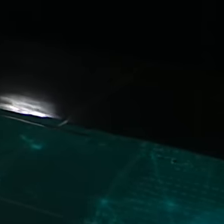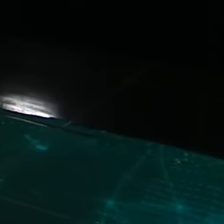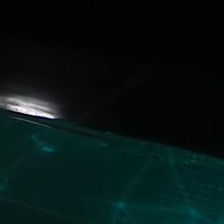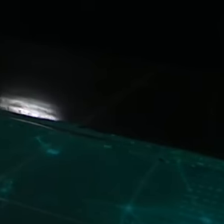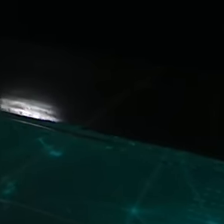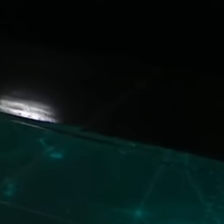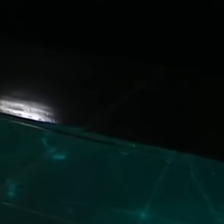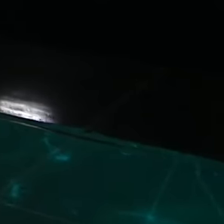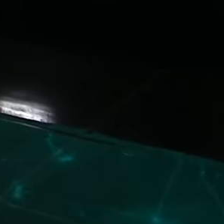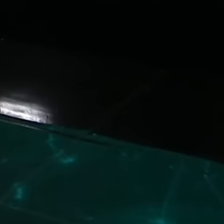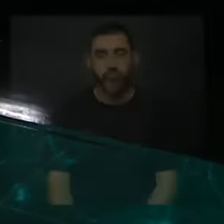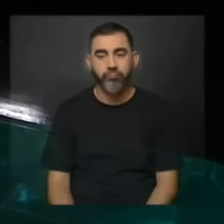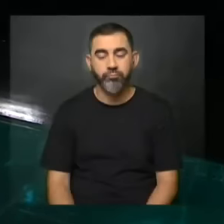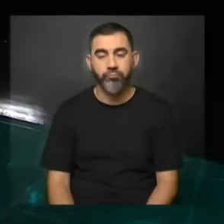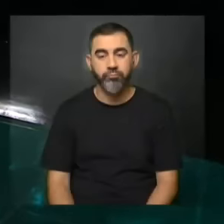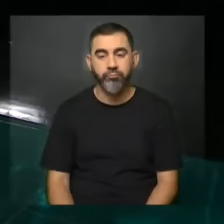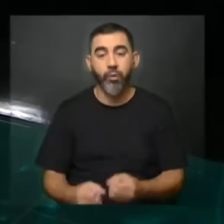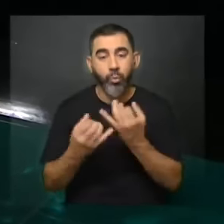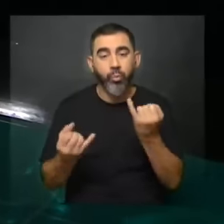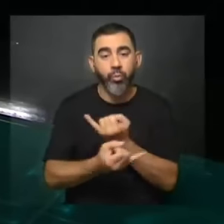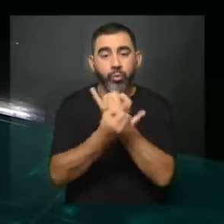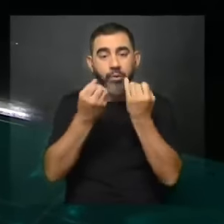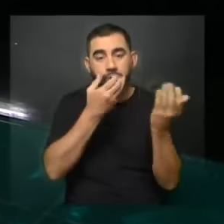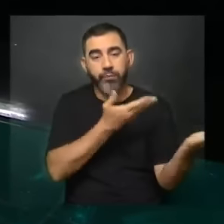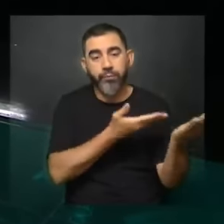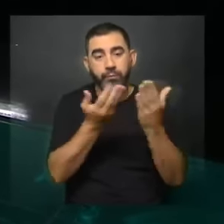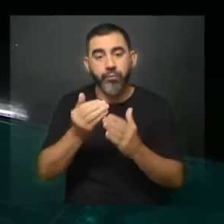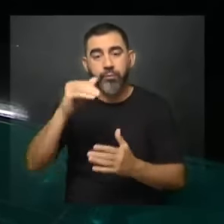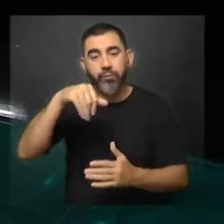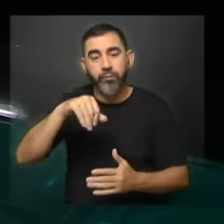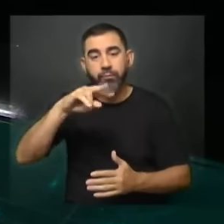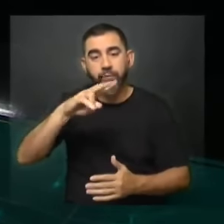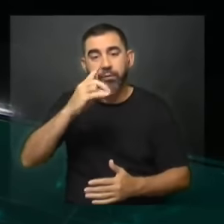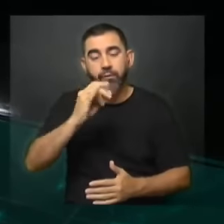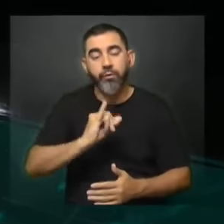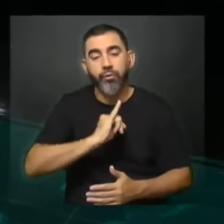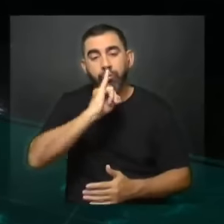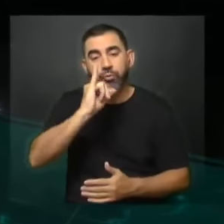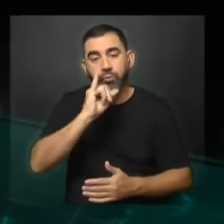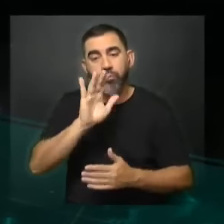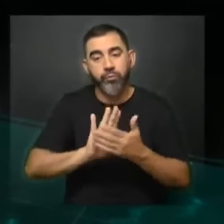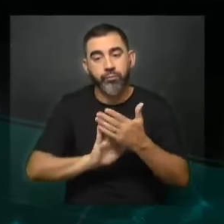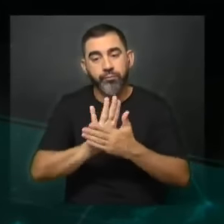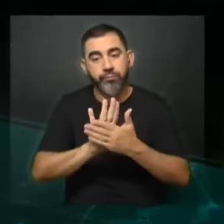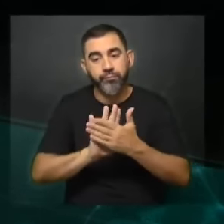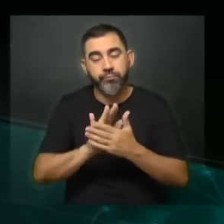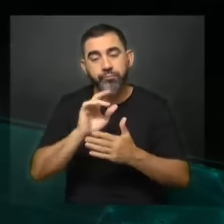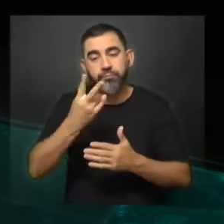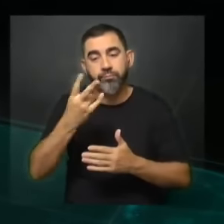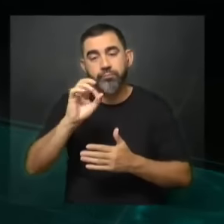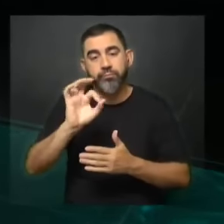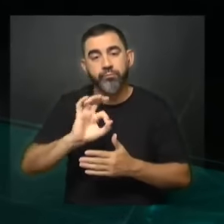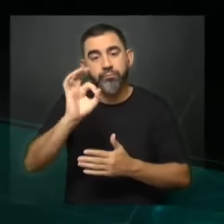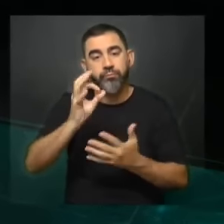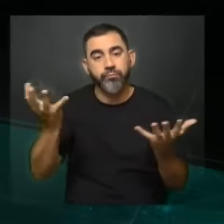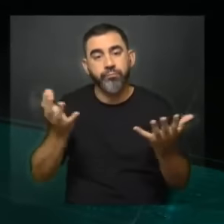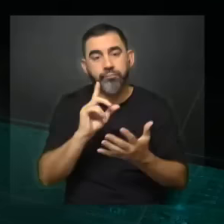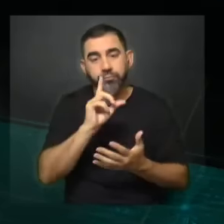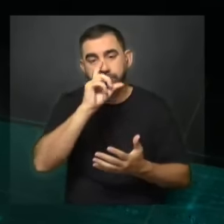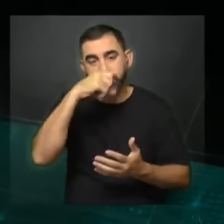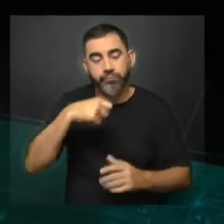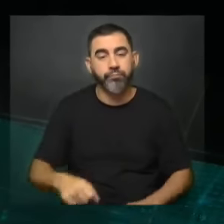Hola Hola qué tal Muy buenos días para todos para todas bienvenidos aquí estamos con la primera edición de mbd noticias 20 gr la temperatura a